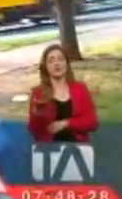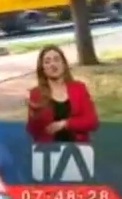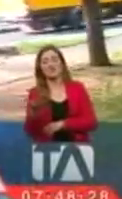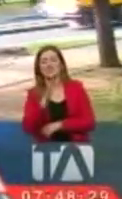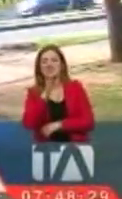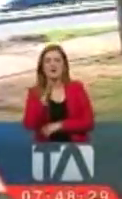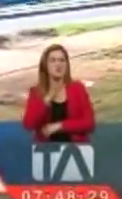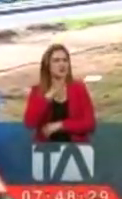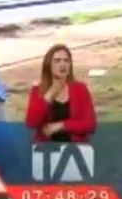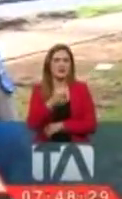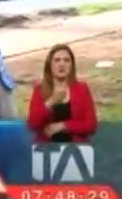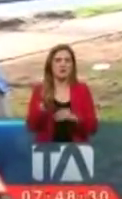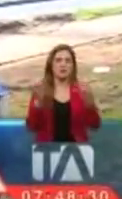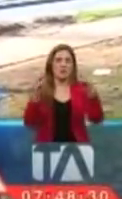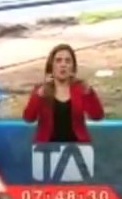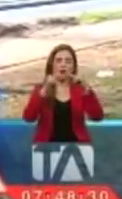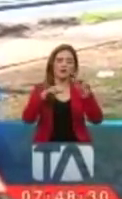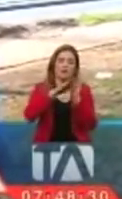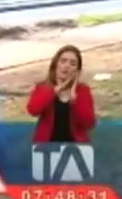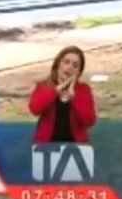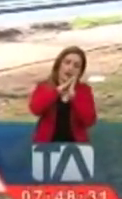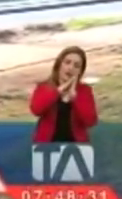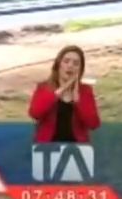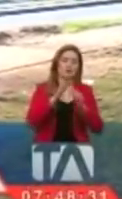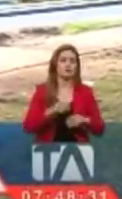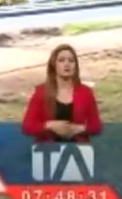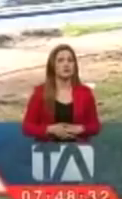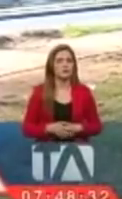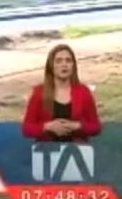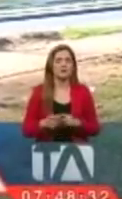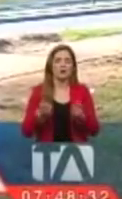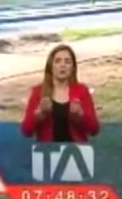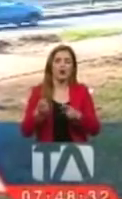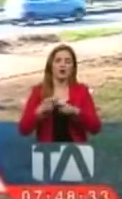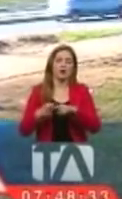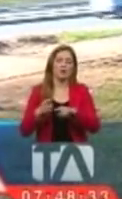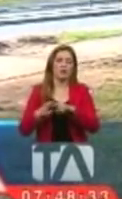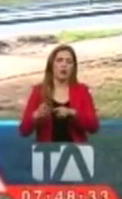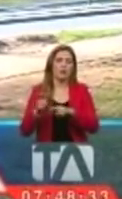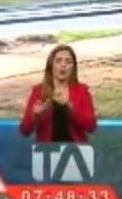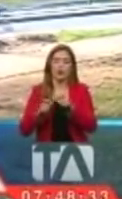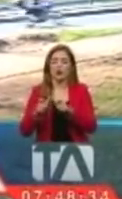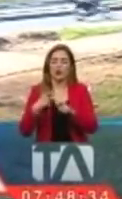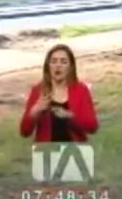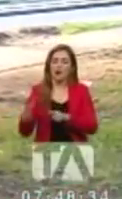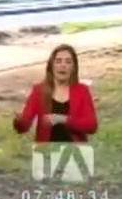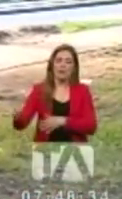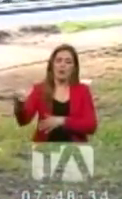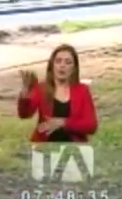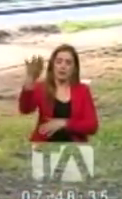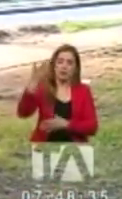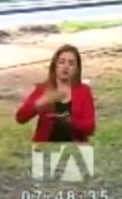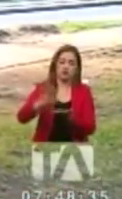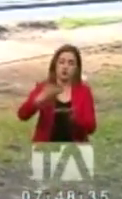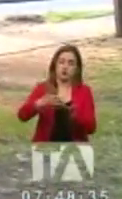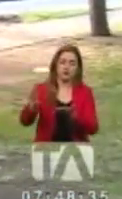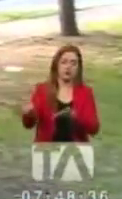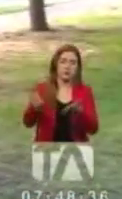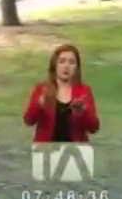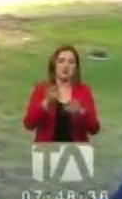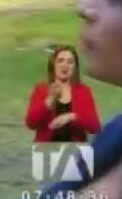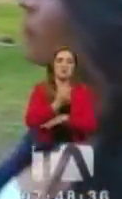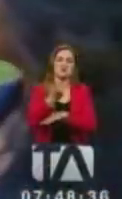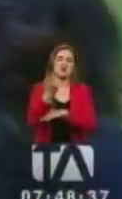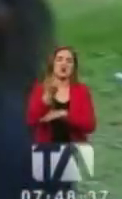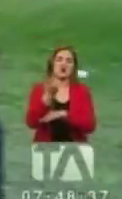constante todos realizamos en varias ocasiones del retiro de estas personas pero pasa